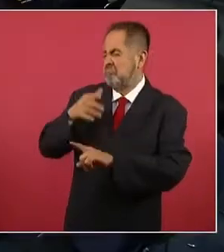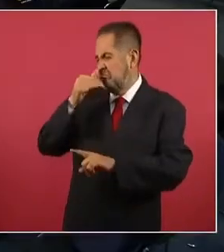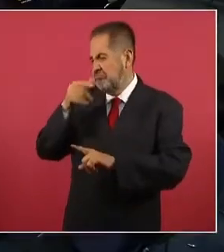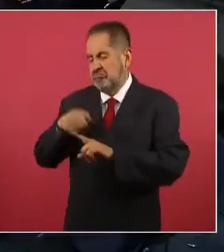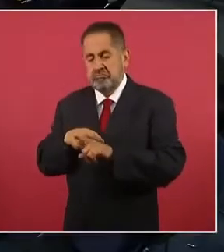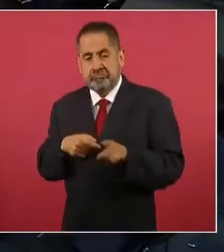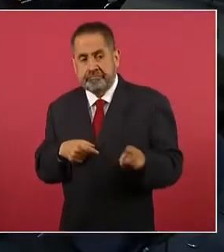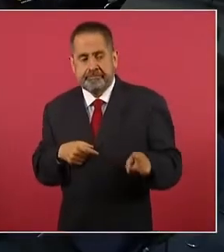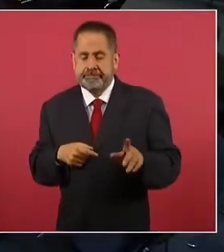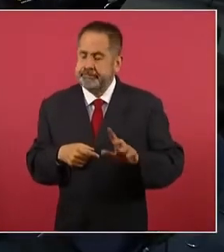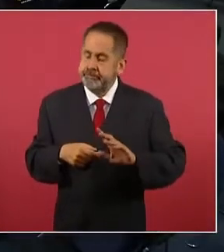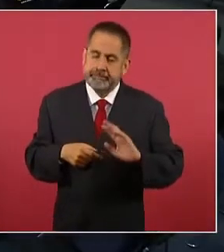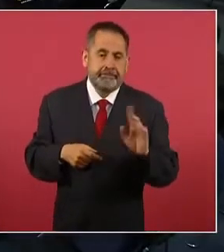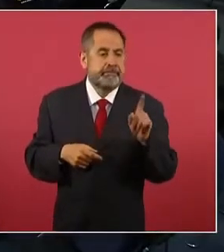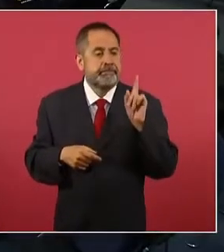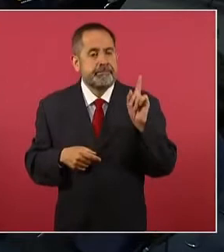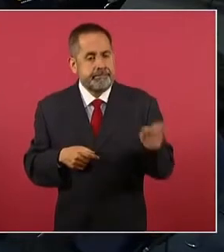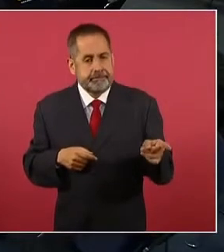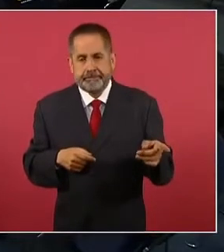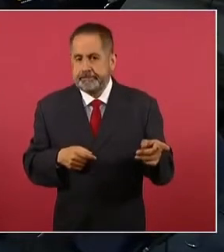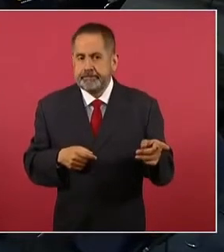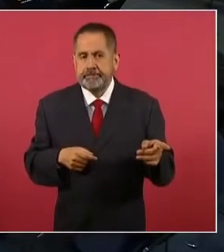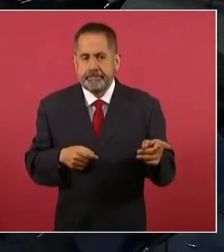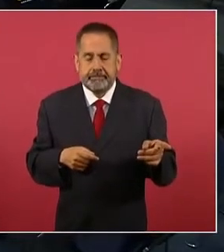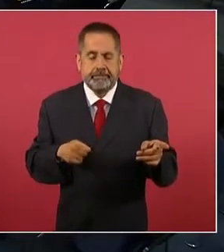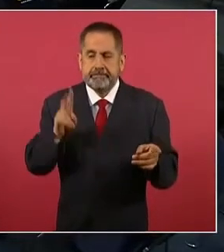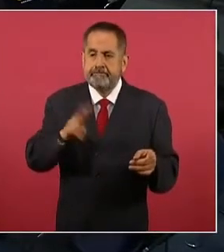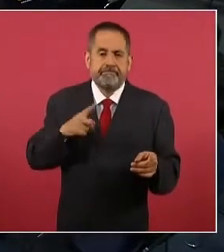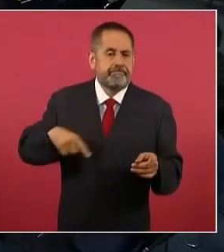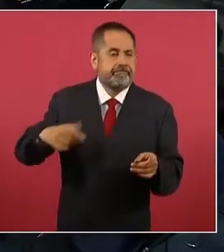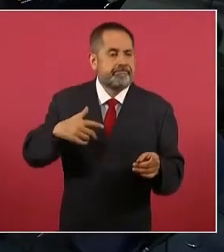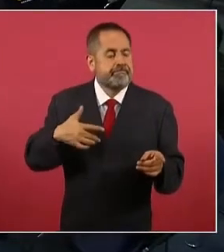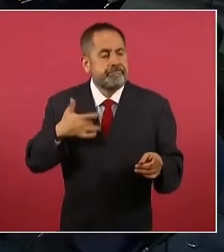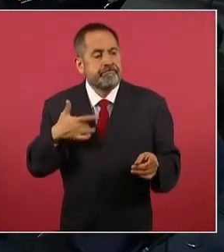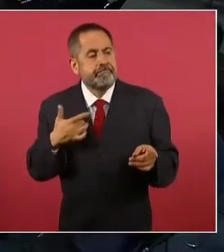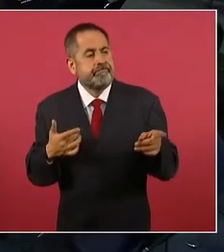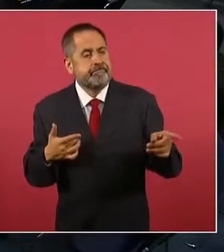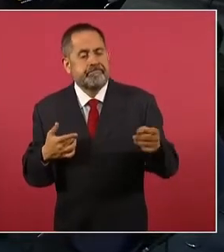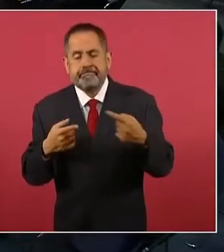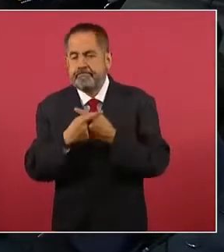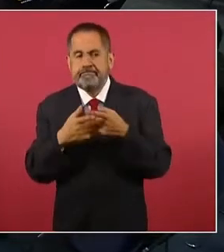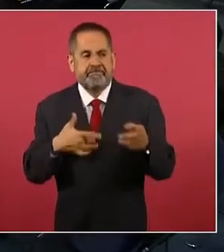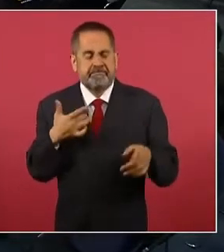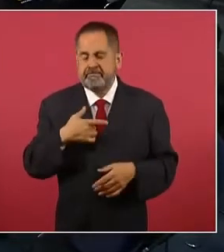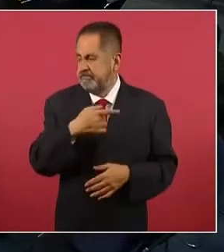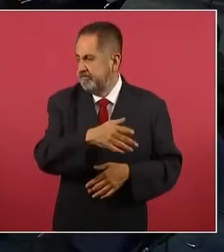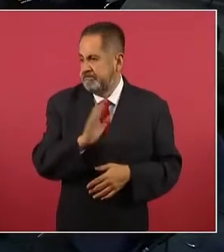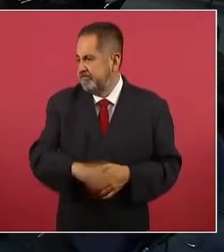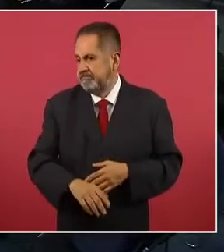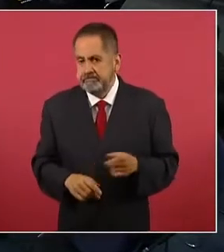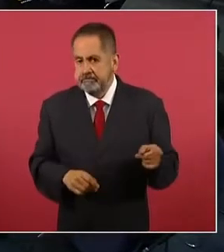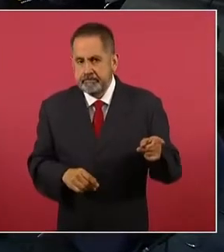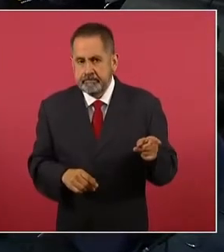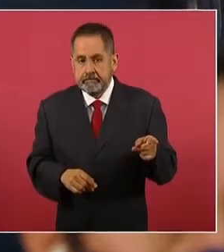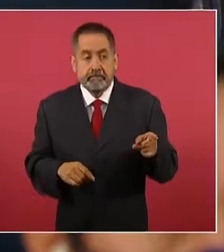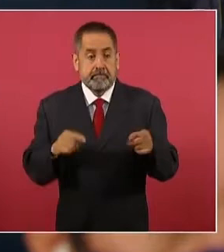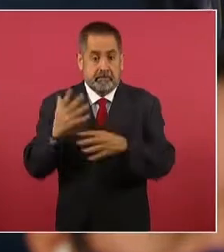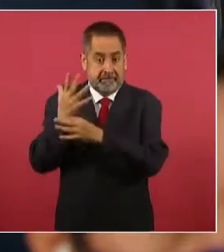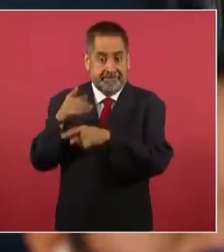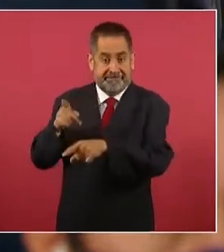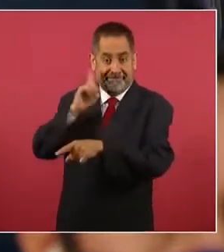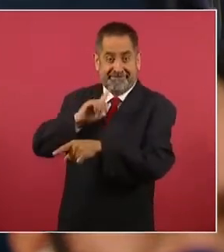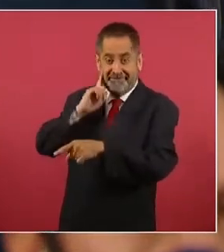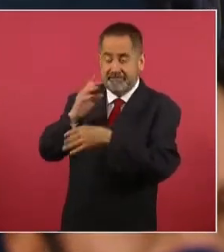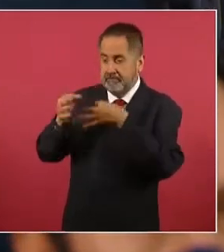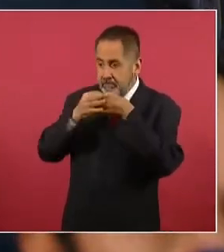es un asunto evidente que causa mucha contrariedad al respecto. Este tipo de declaraciones